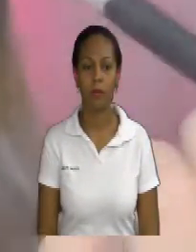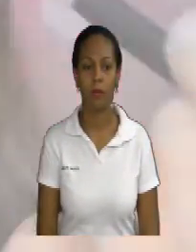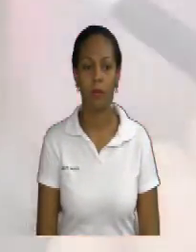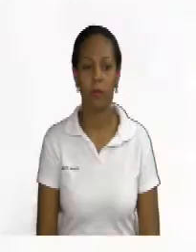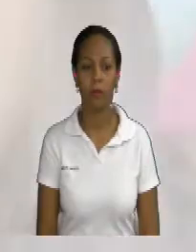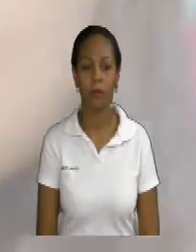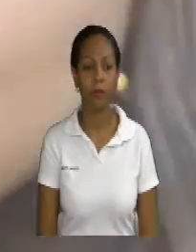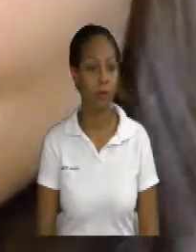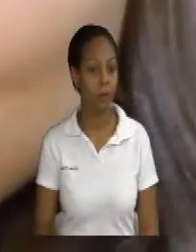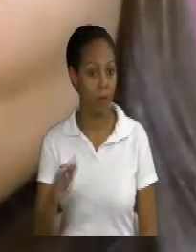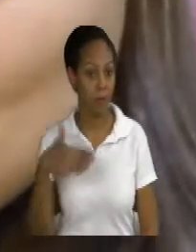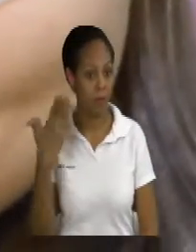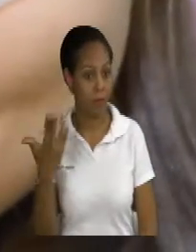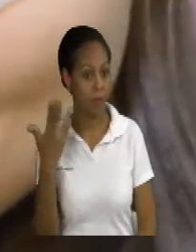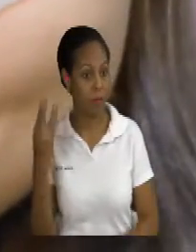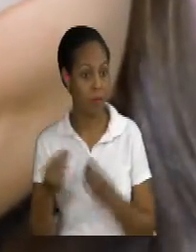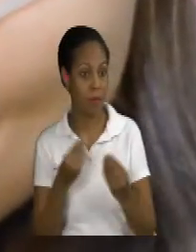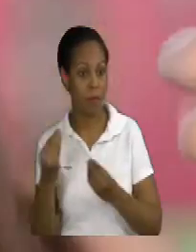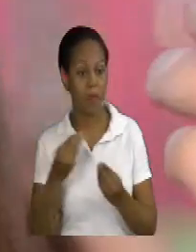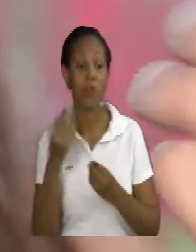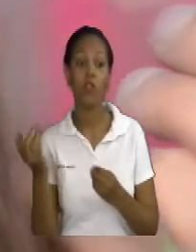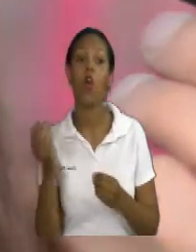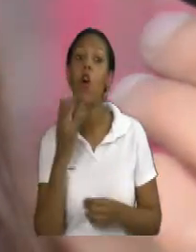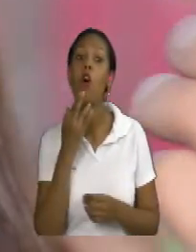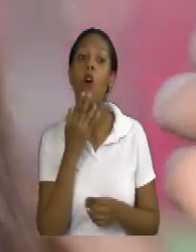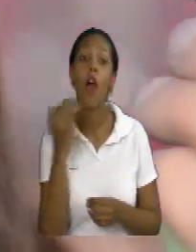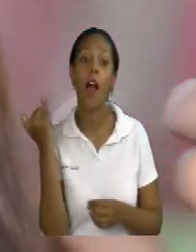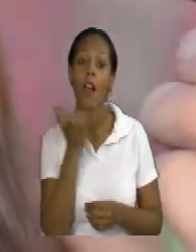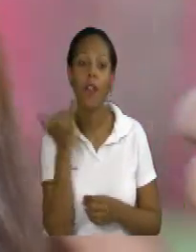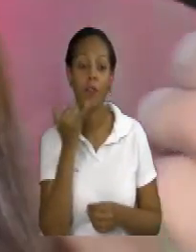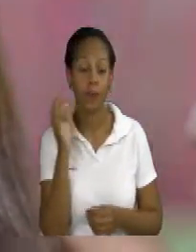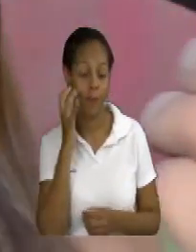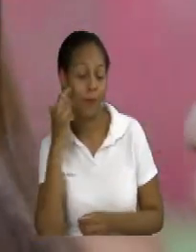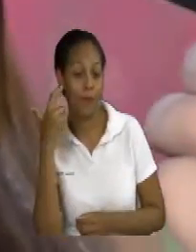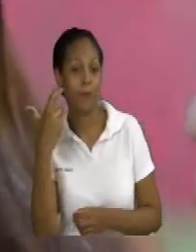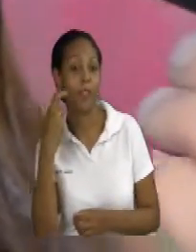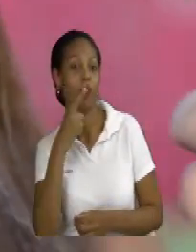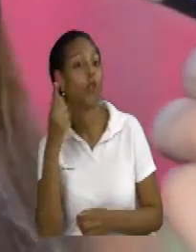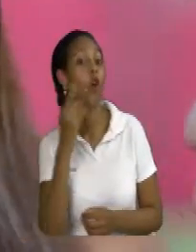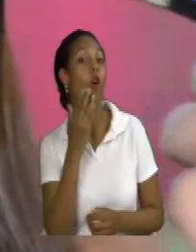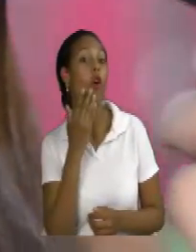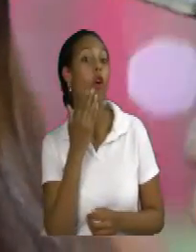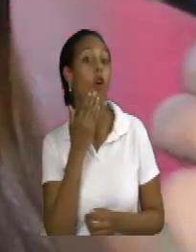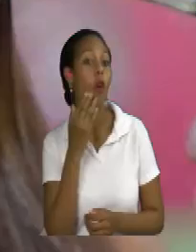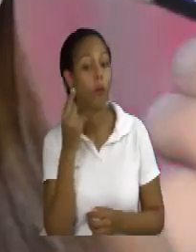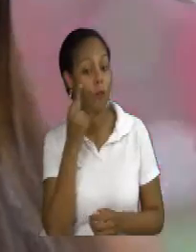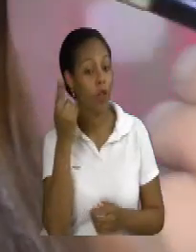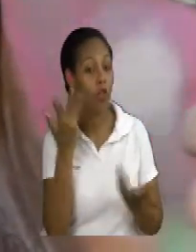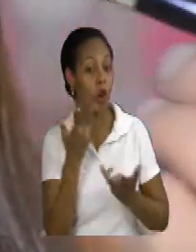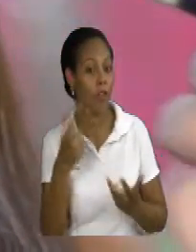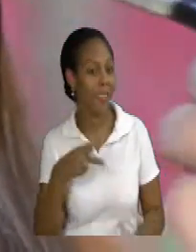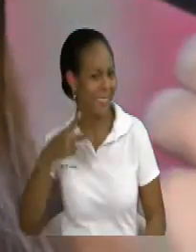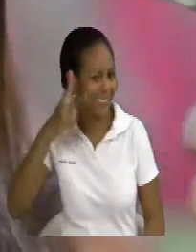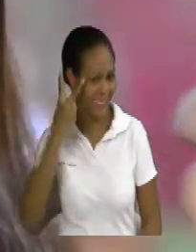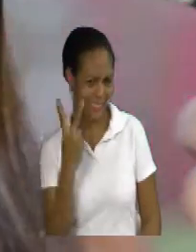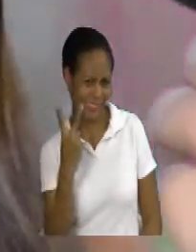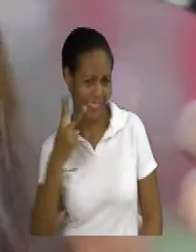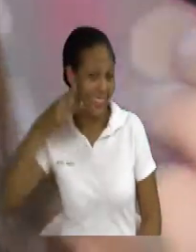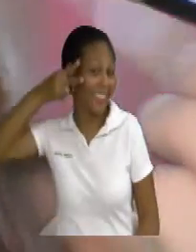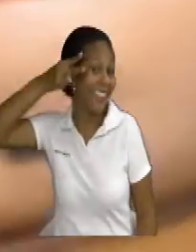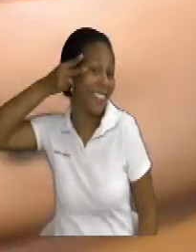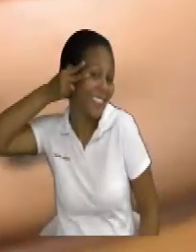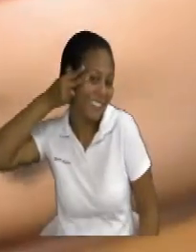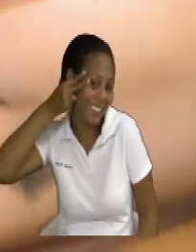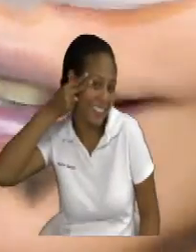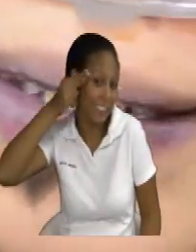Para después aplicar sombra de color azul eléctrico en la zona V de nuestros ojos y le daremos un